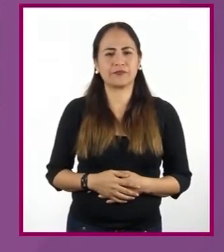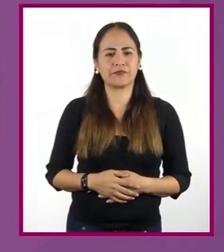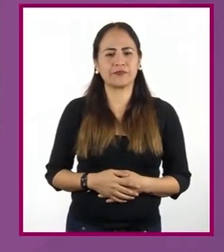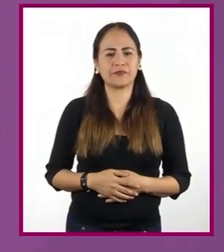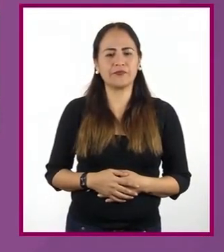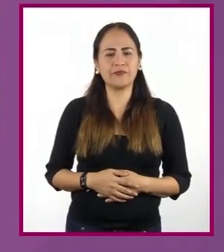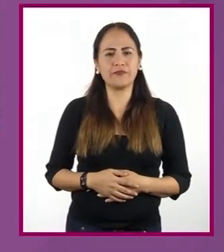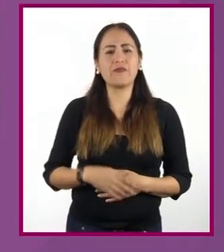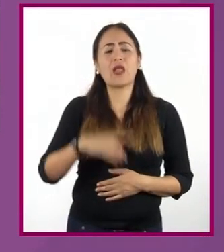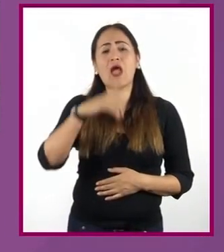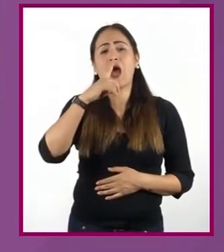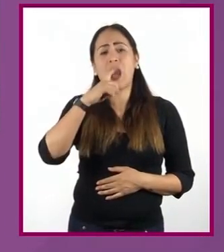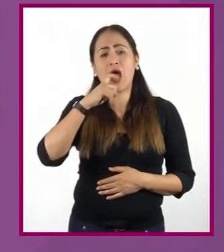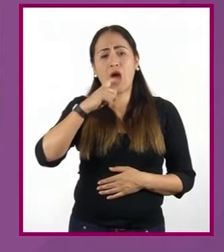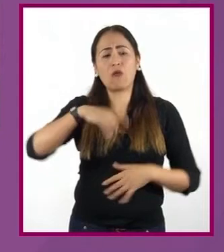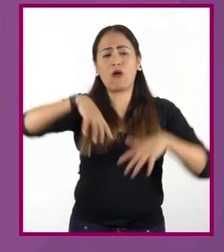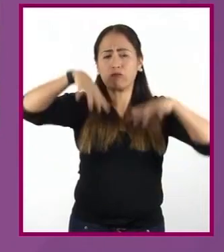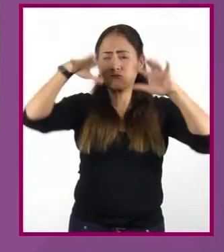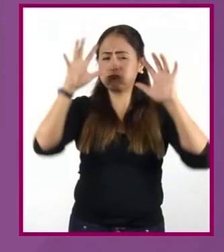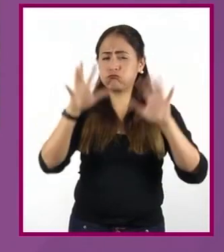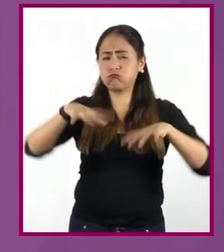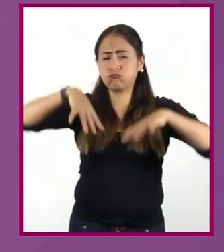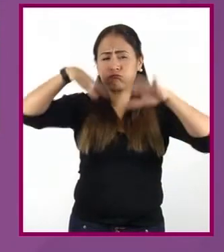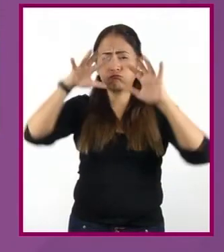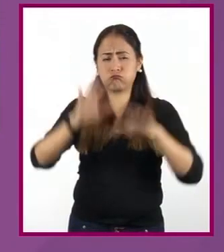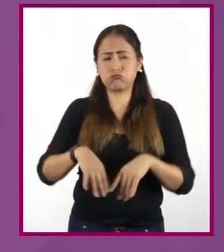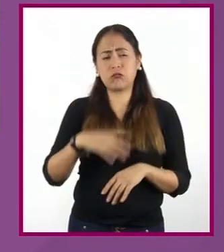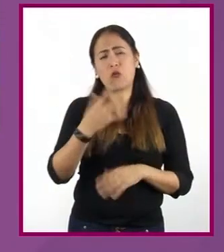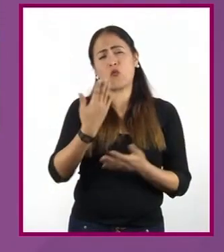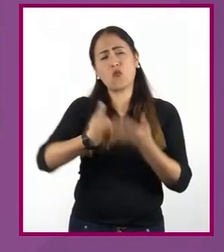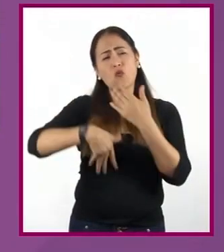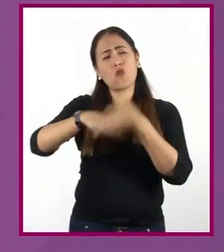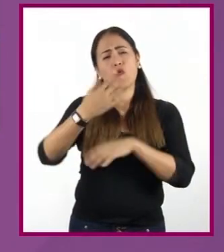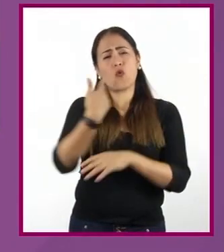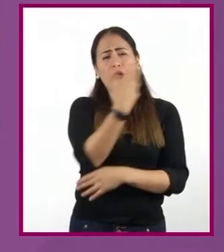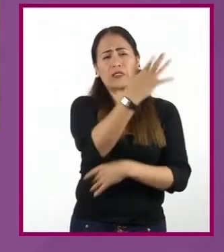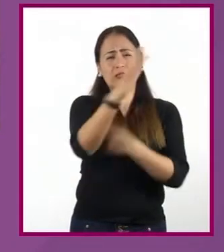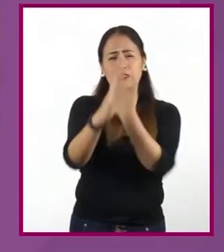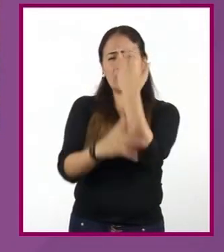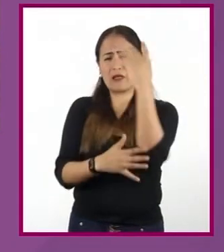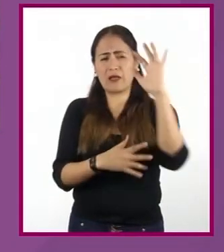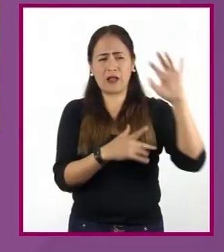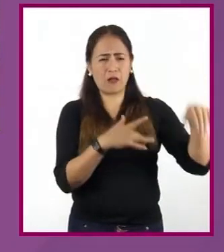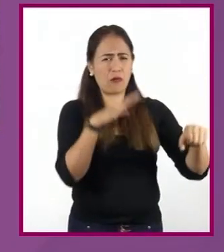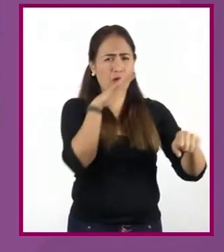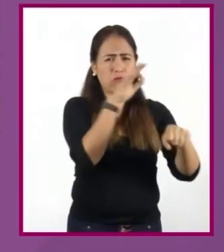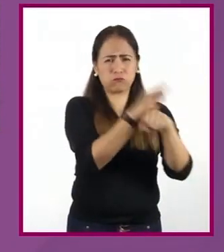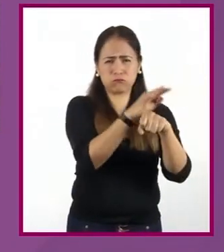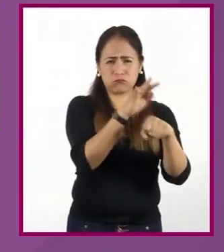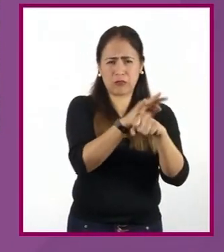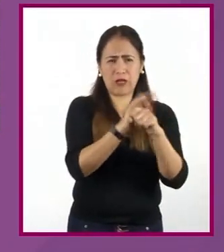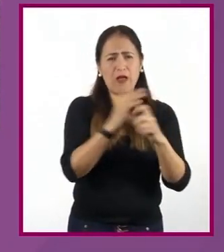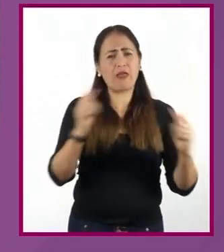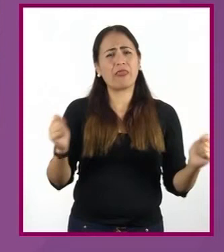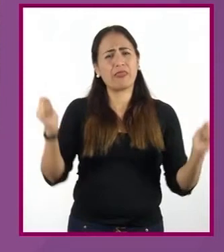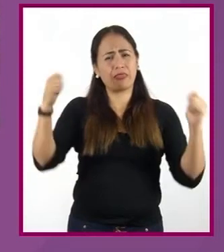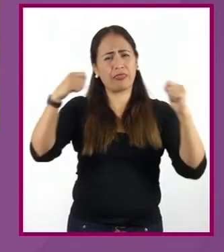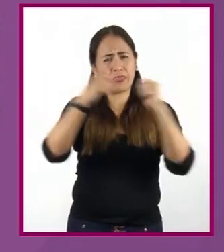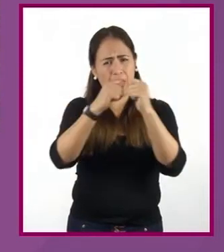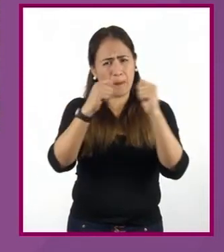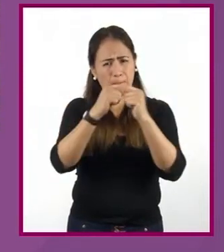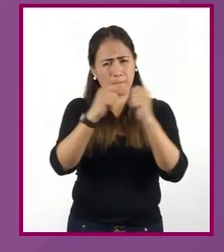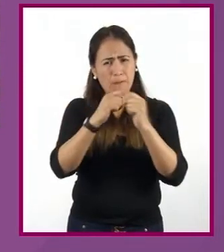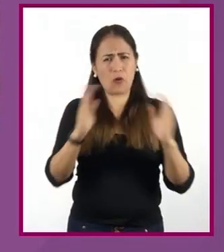Entre lluvias torrenciales, alguna vez la poderosa exuberancia de la selva lo cubrió todo: templos, palacios,